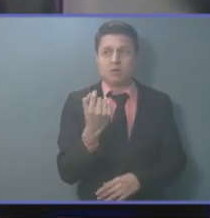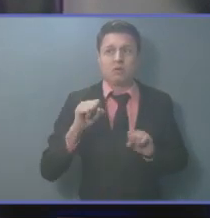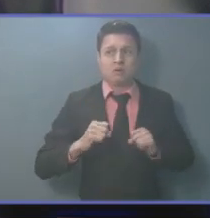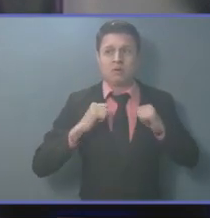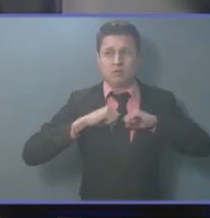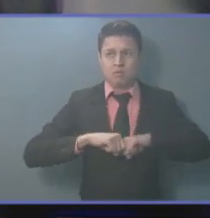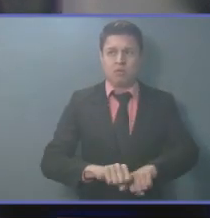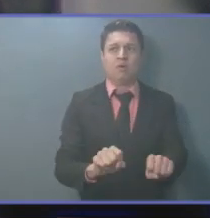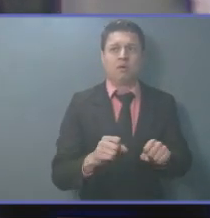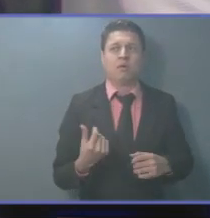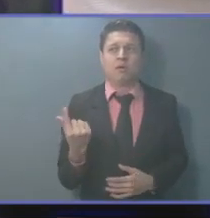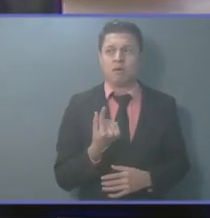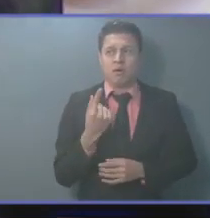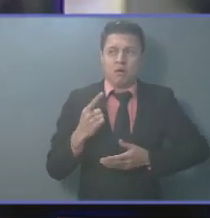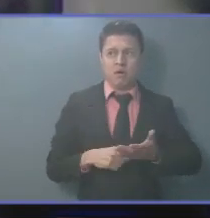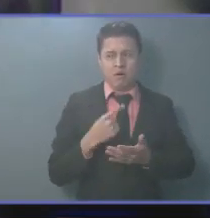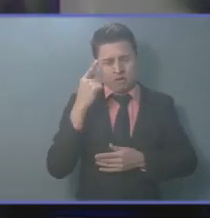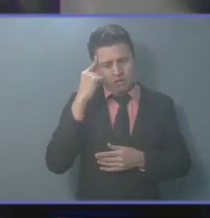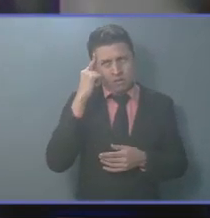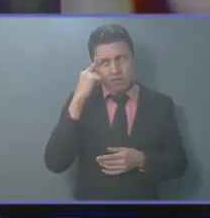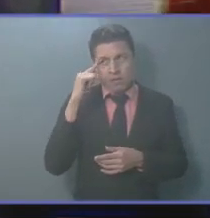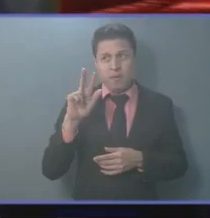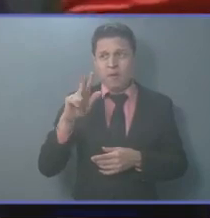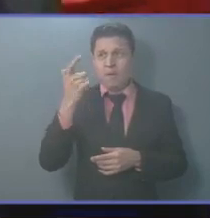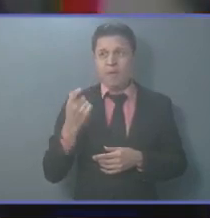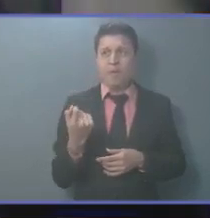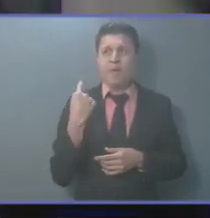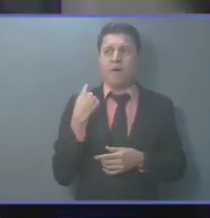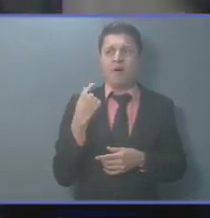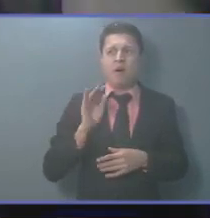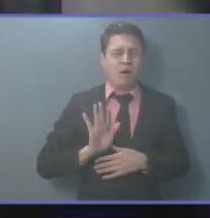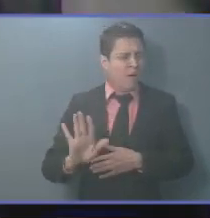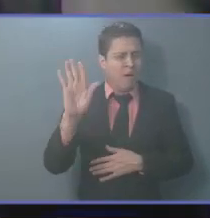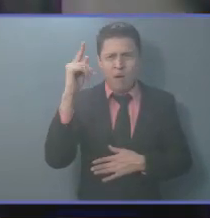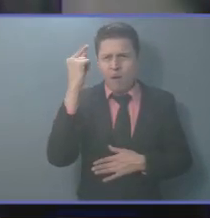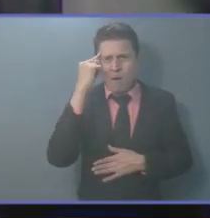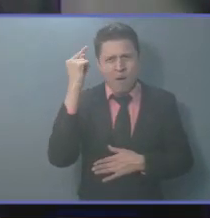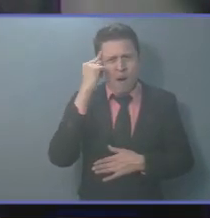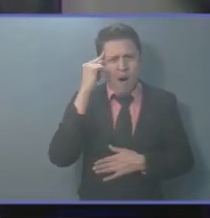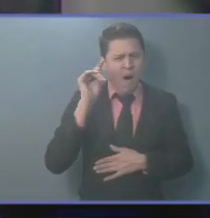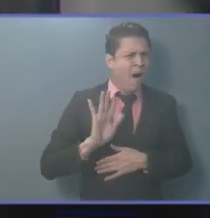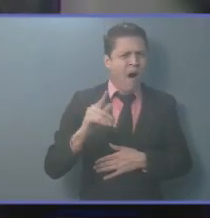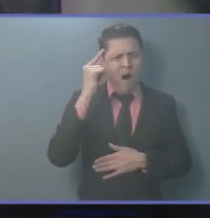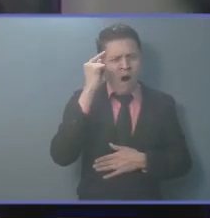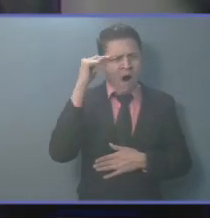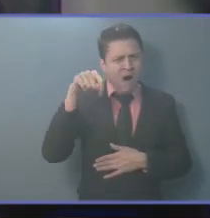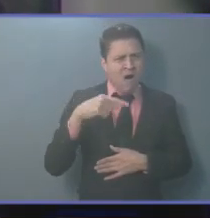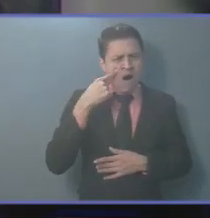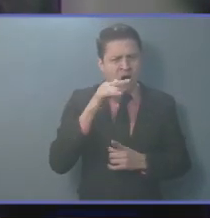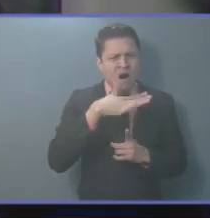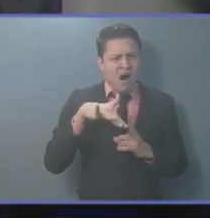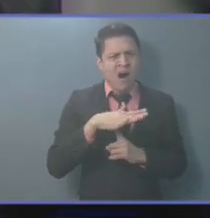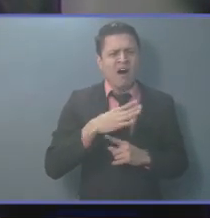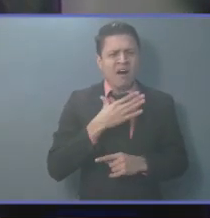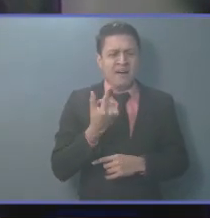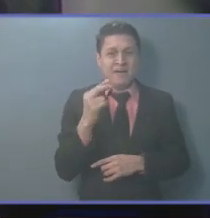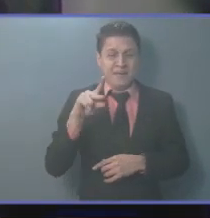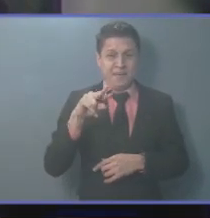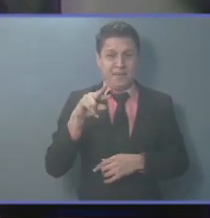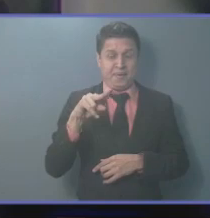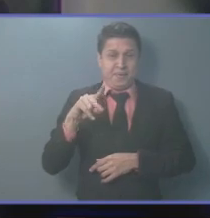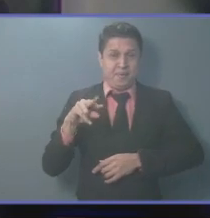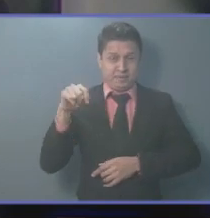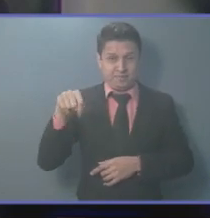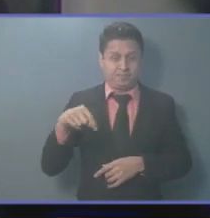que uno obviamente hace un poquito más de 3 meses nunca pensé o pensábamos que íbamos a perder a amigos y